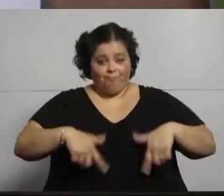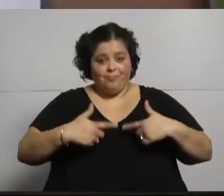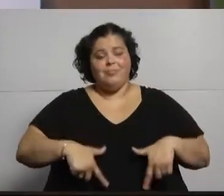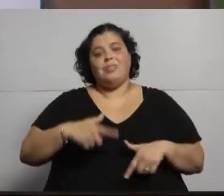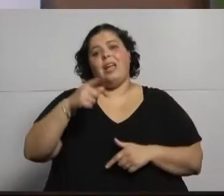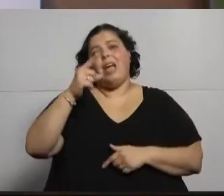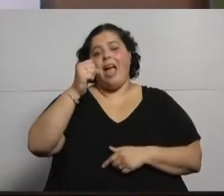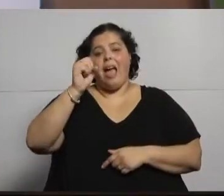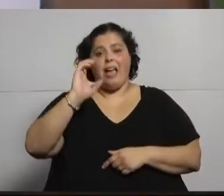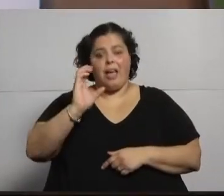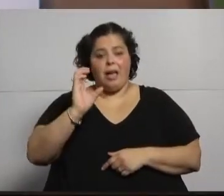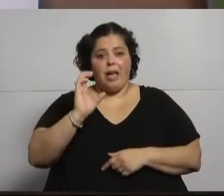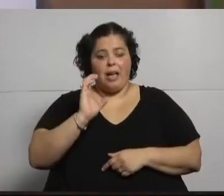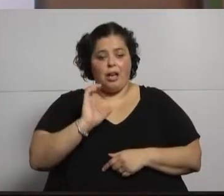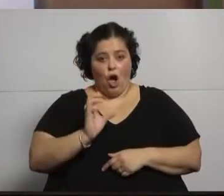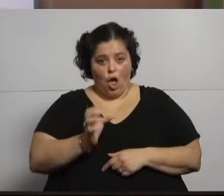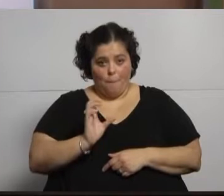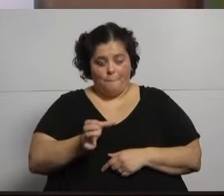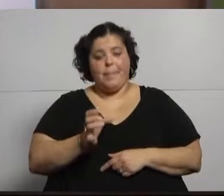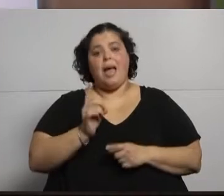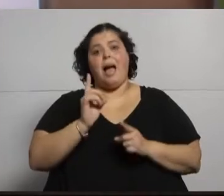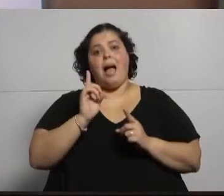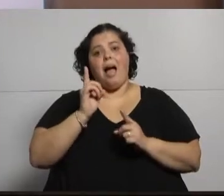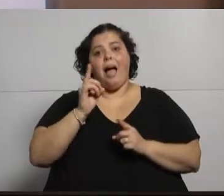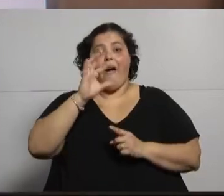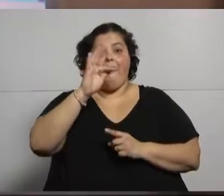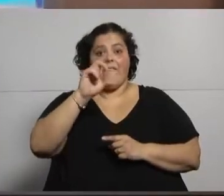Bogotá, Colombia. Felipe, ¿nos estás escuchando?